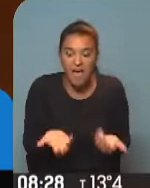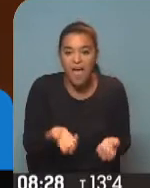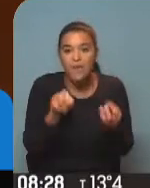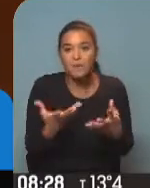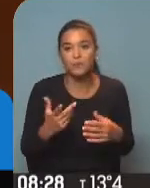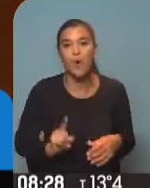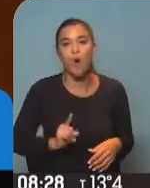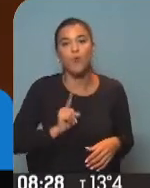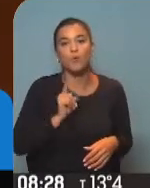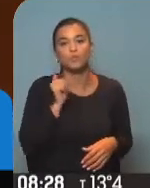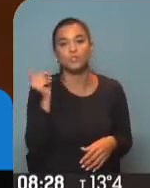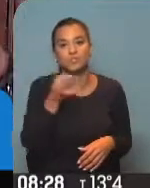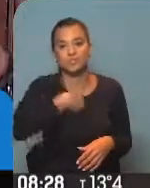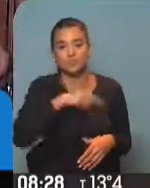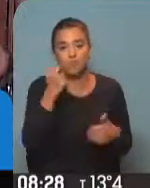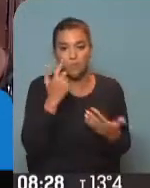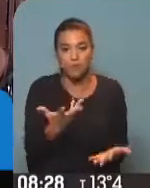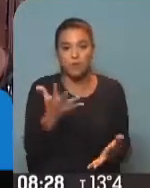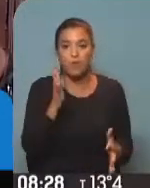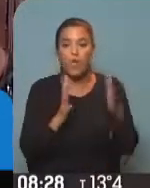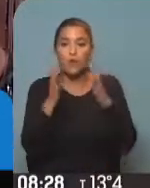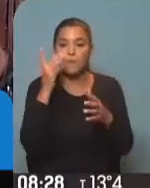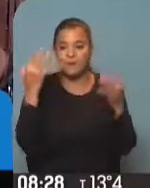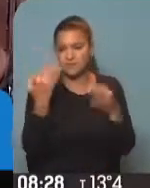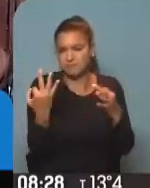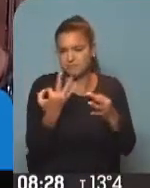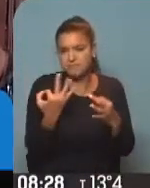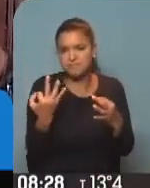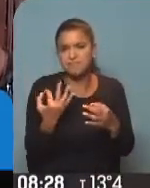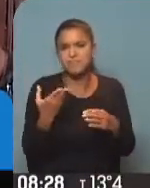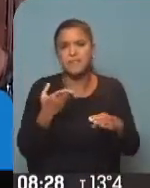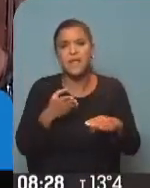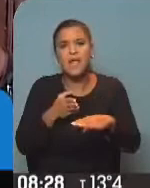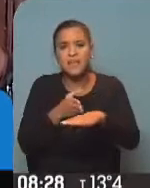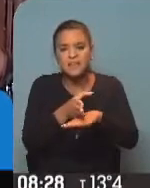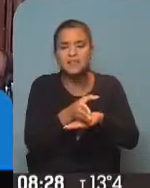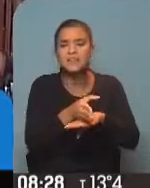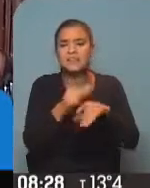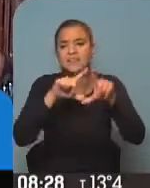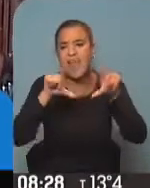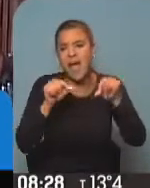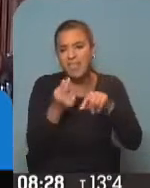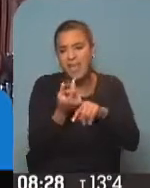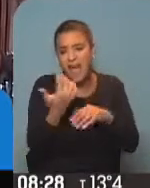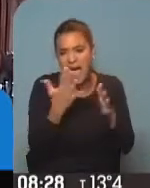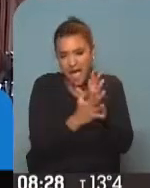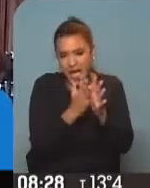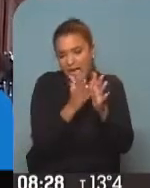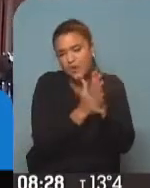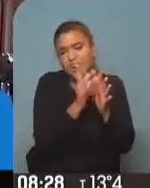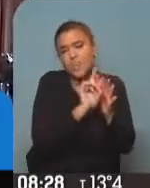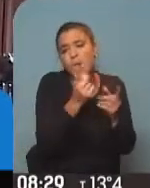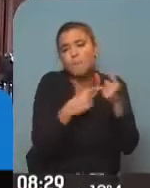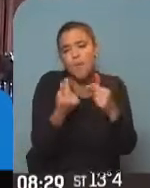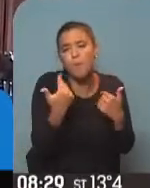orgullosos del producto que mostramos son comparsas de primer nivel con una entrada sumamente accesible cosa que nos ha costado pero lo podemos